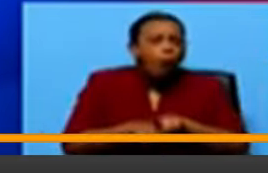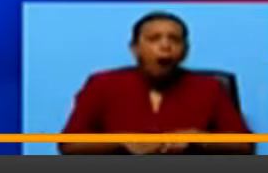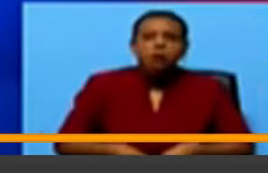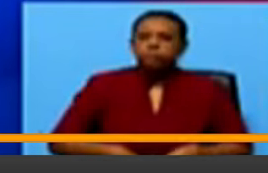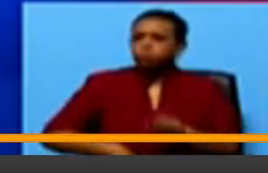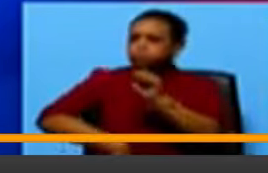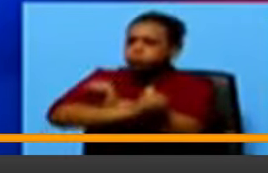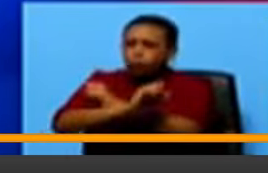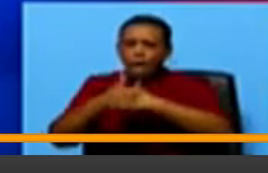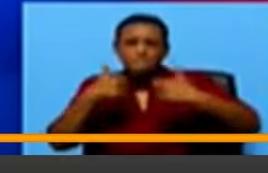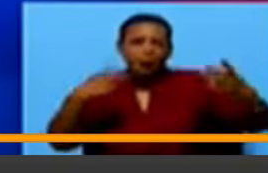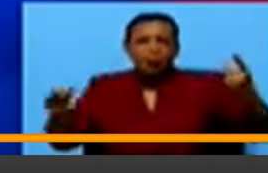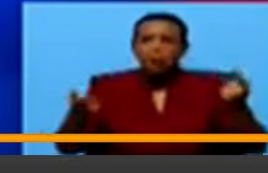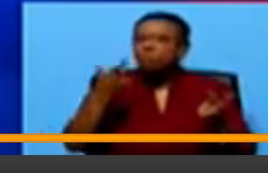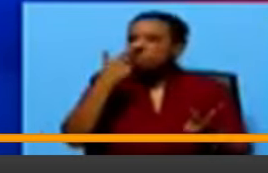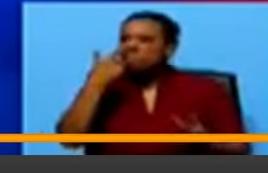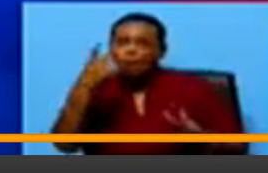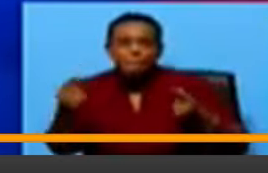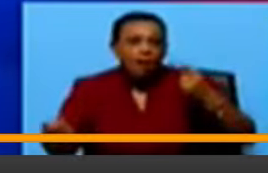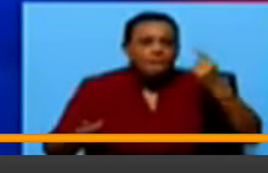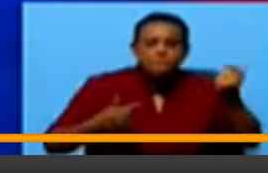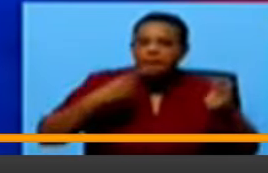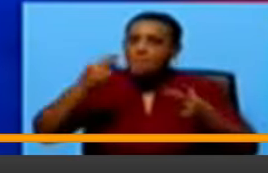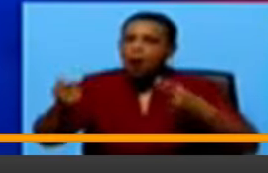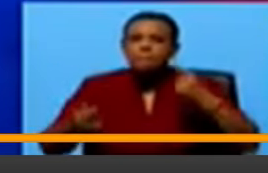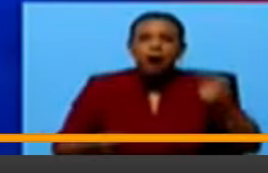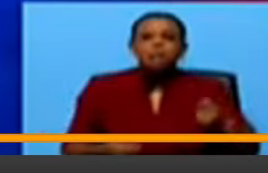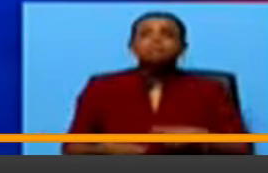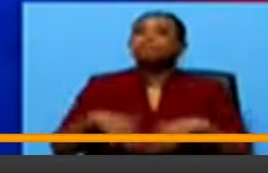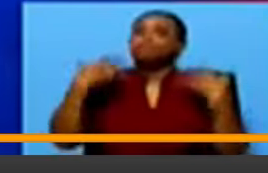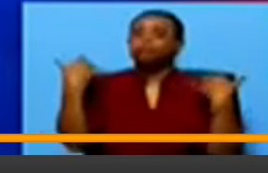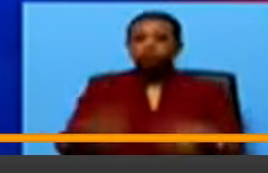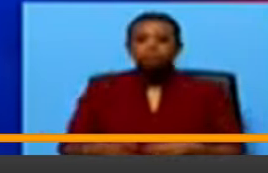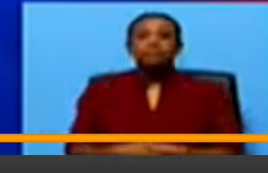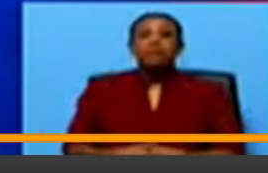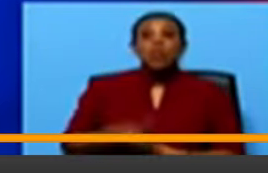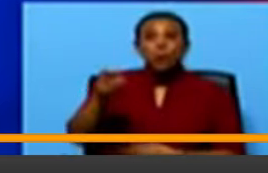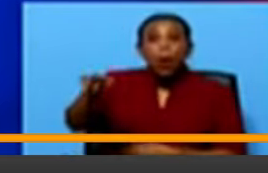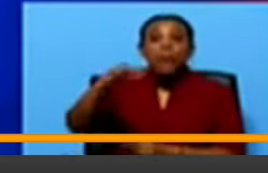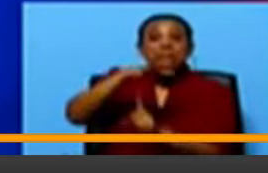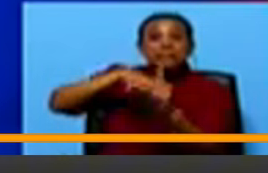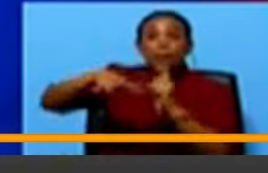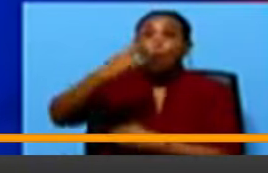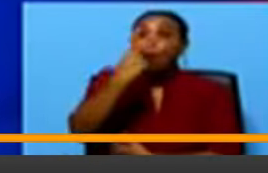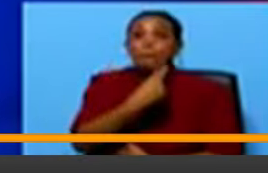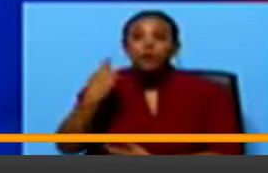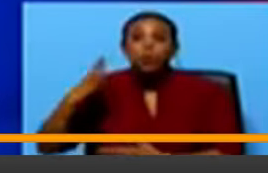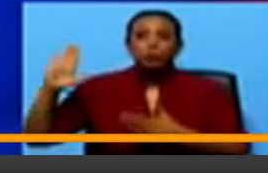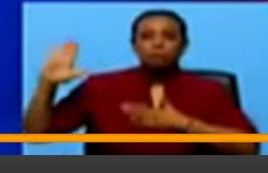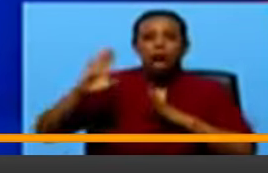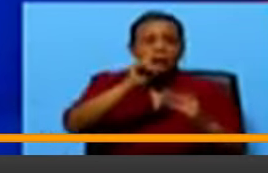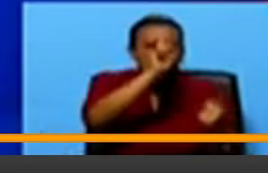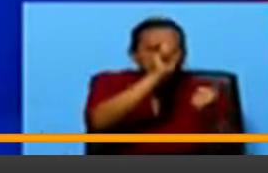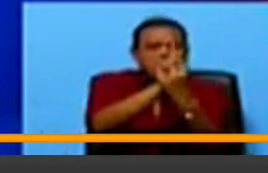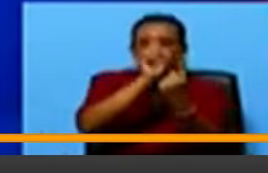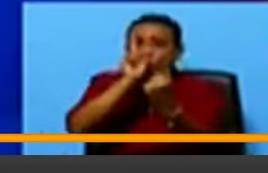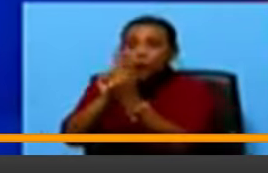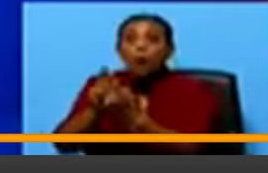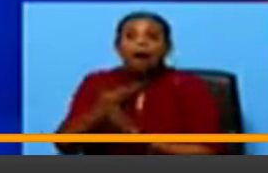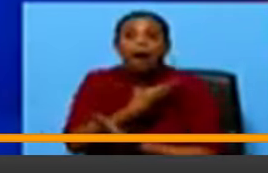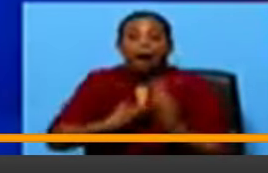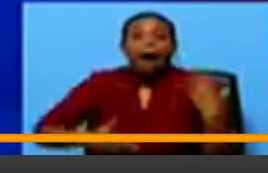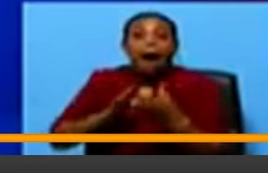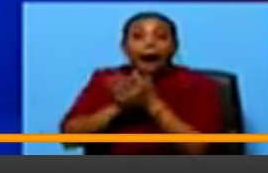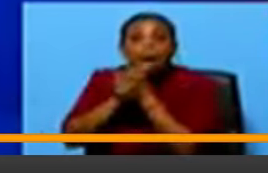Goleador nato. Tiene el olfato del goleador. Y en medio de tantas ocupaciones, nuestro querido